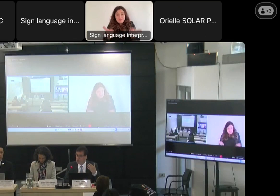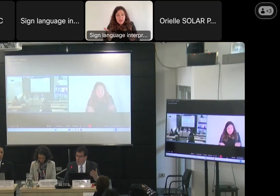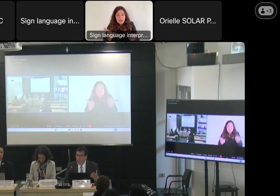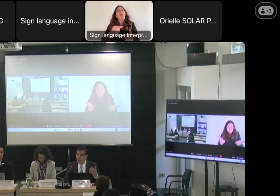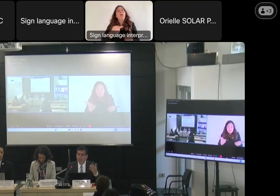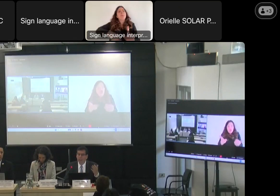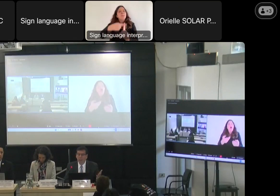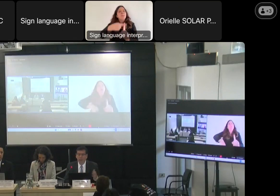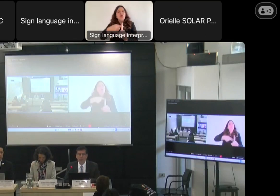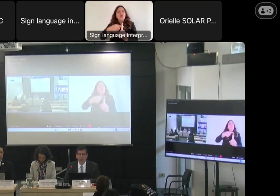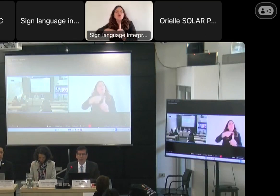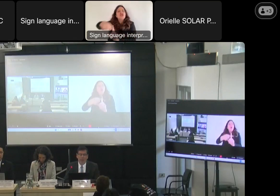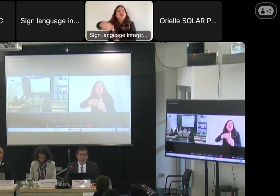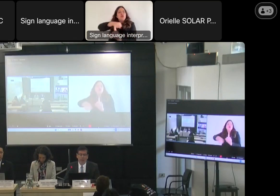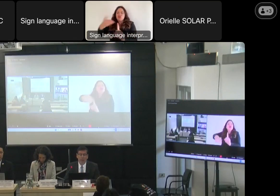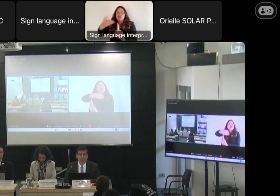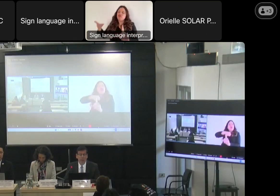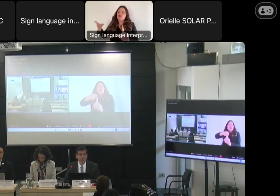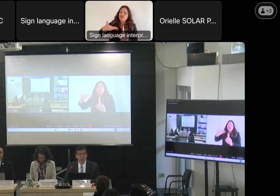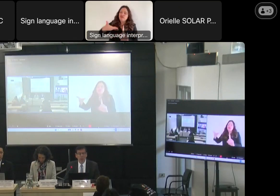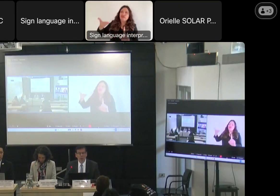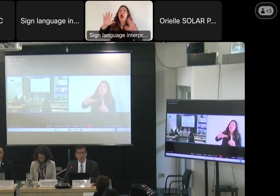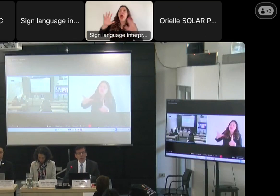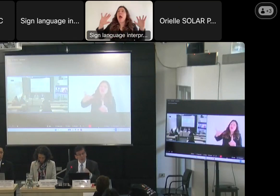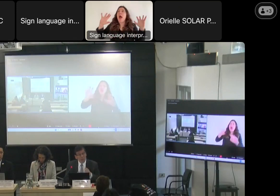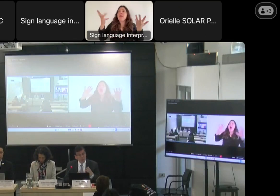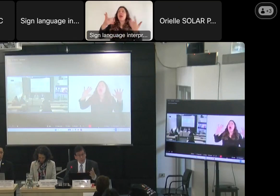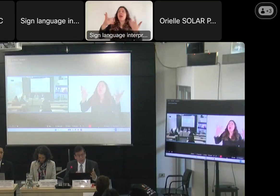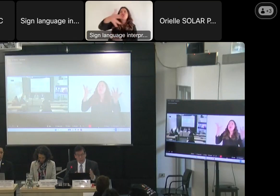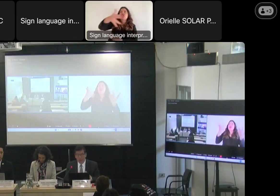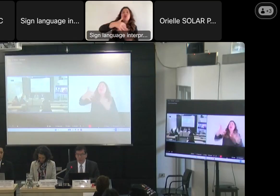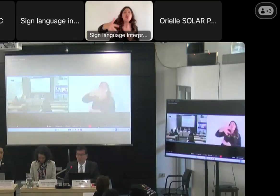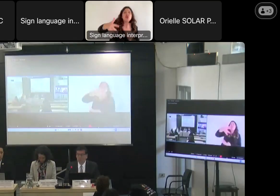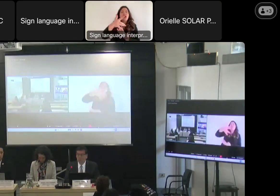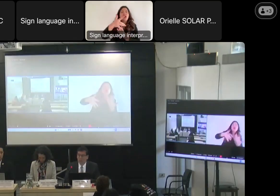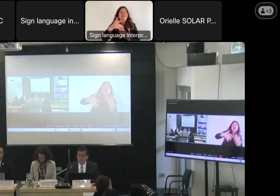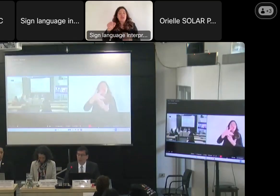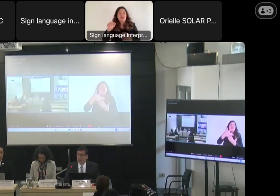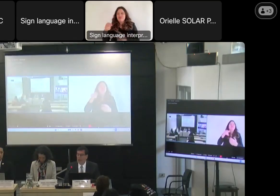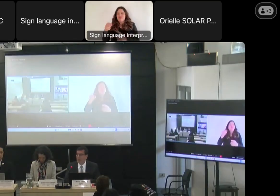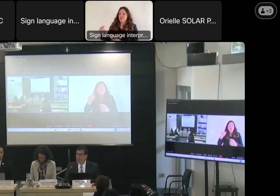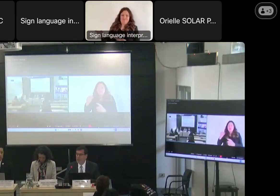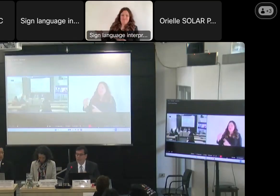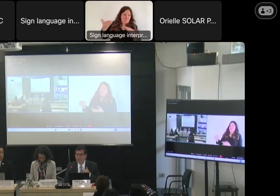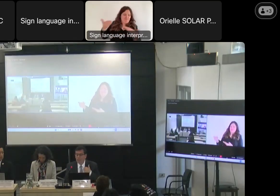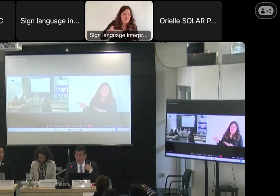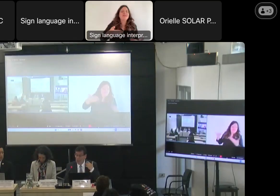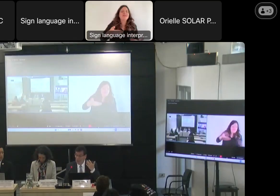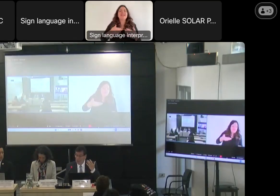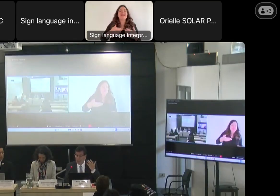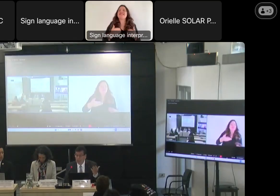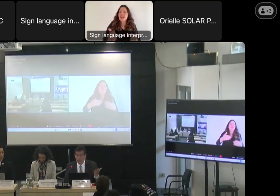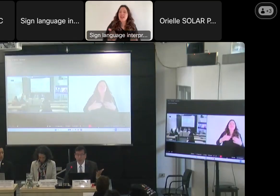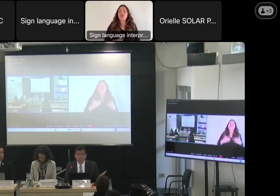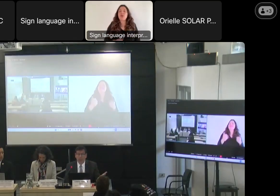factores sociales, económicos y ambientales denominados los determinantes sociales de la salud. En otras palabras, para la